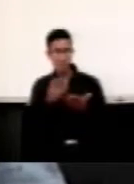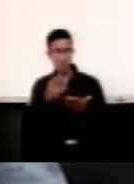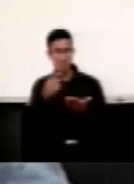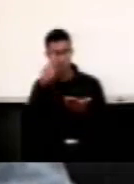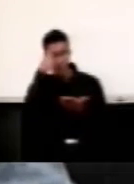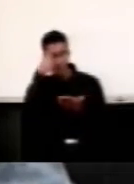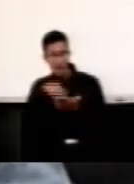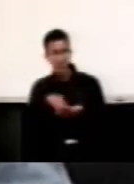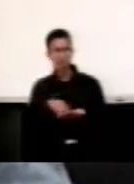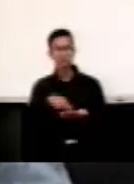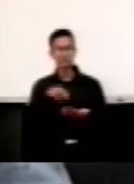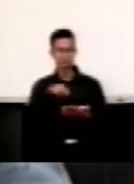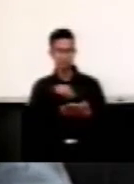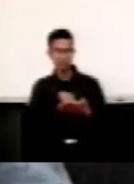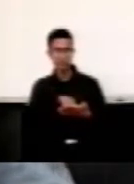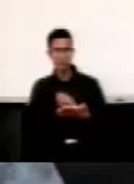bueno.